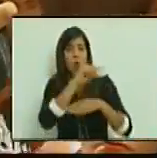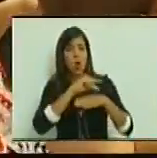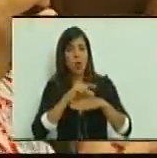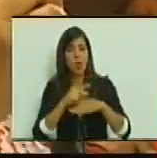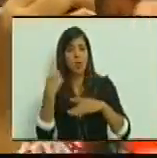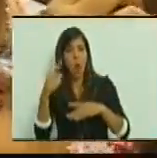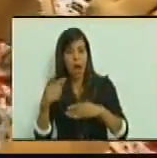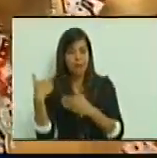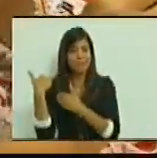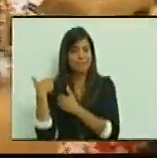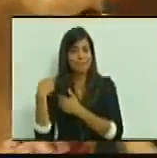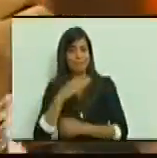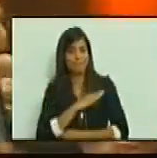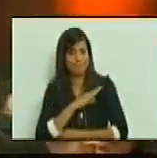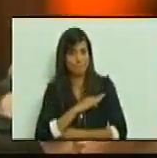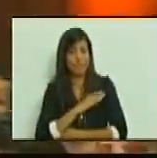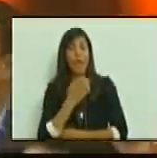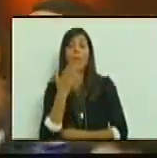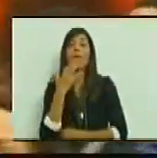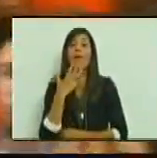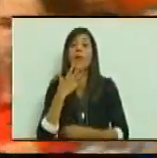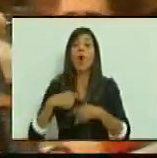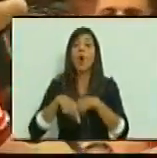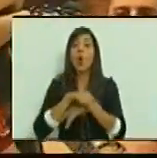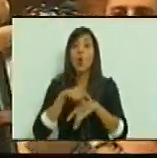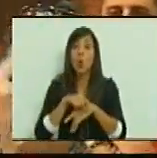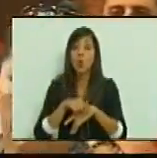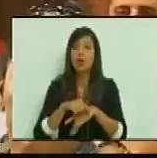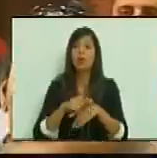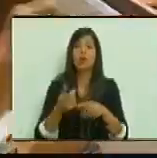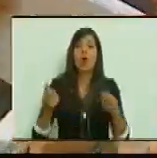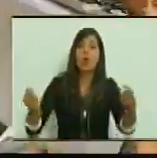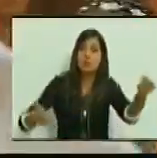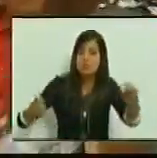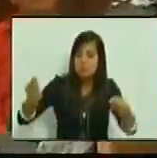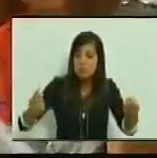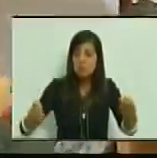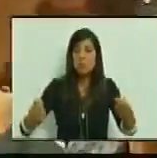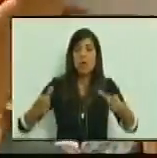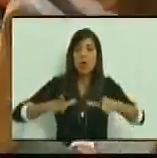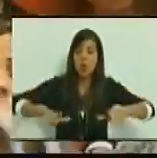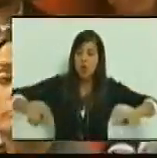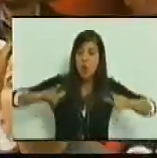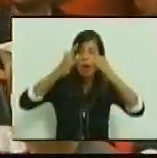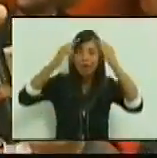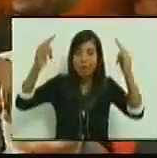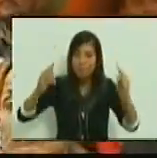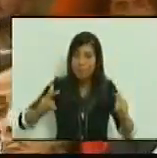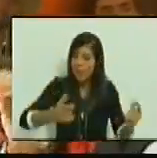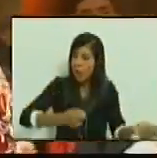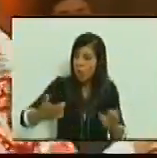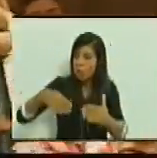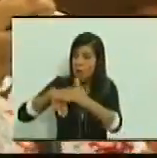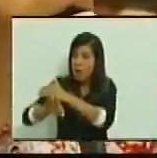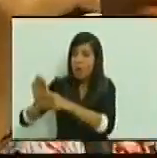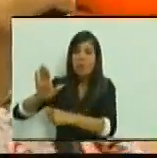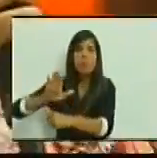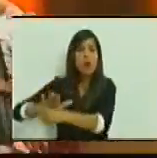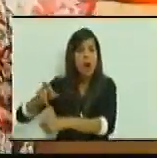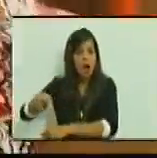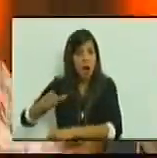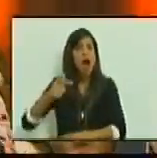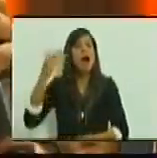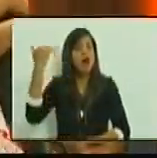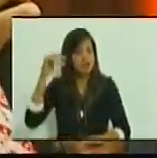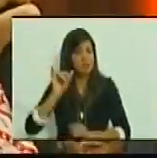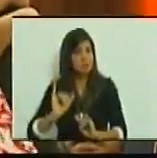El Estado hoy tiene una posibilidad de silo, de transporte, de almacenamiento, que nosotros no reconocíamos hace un año y medio.